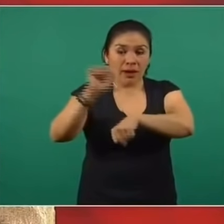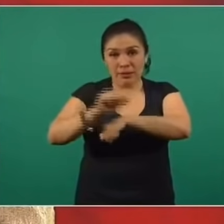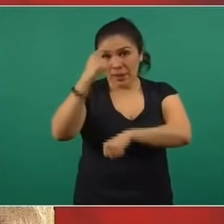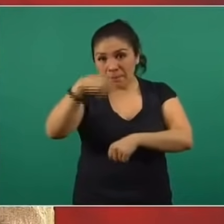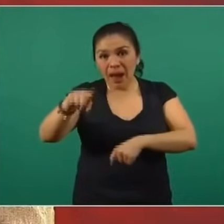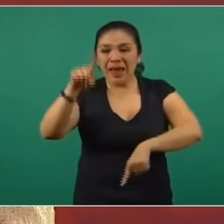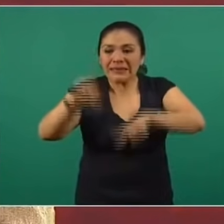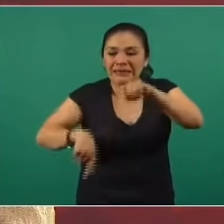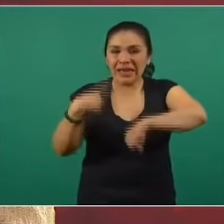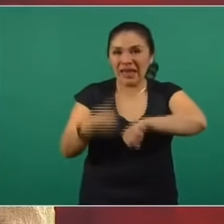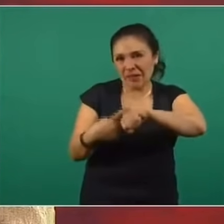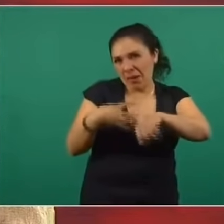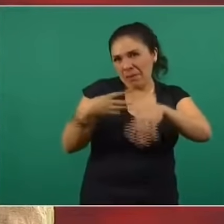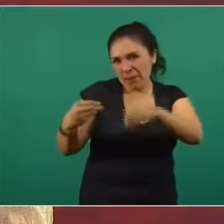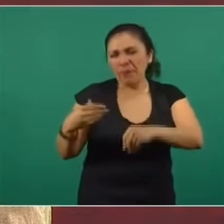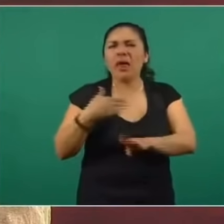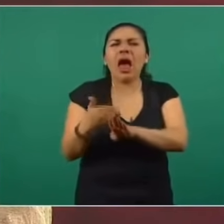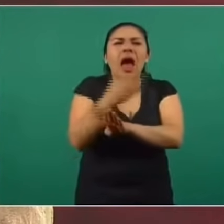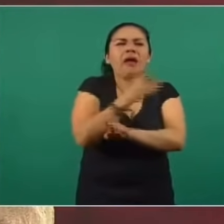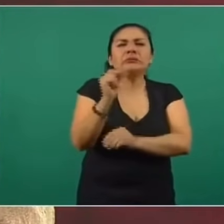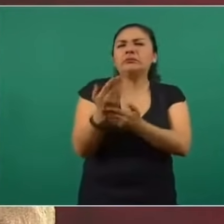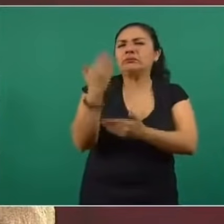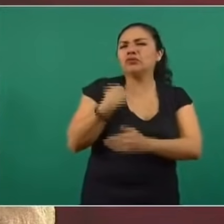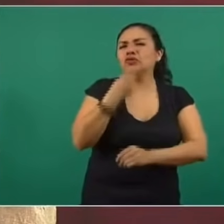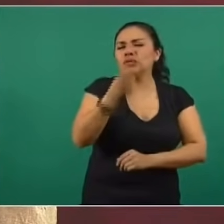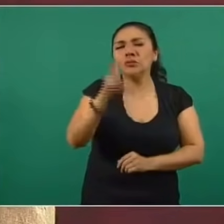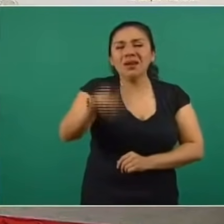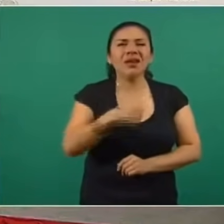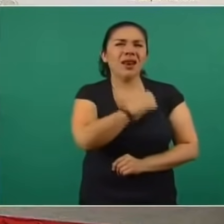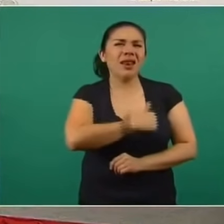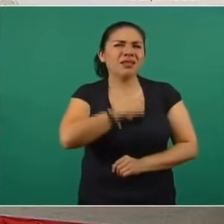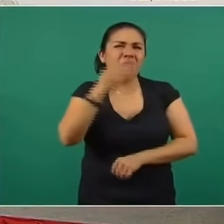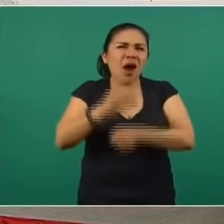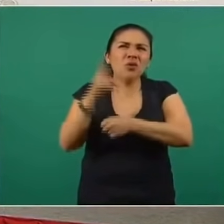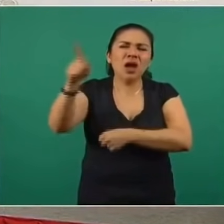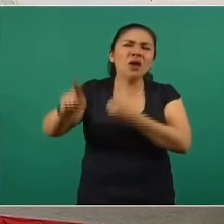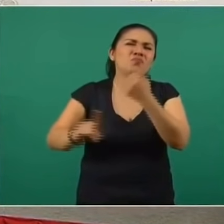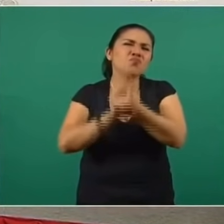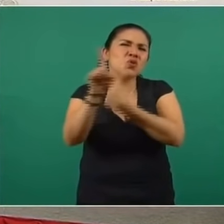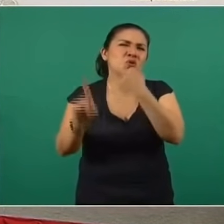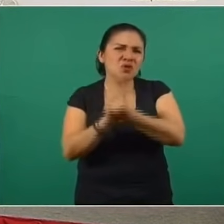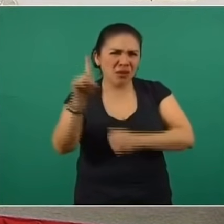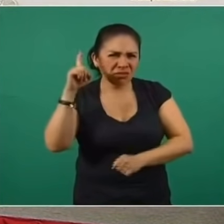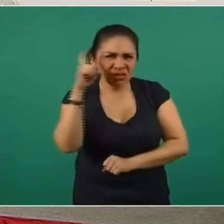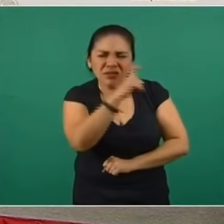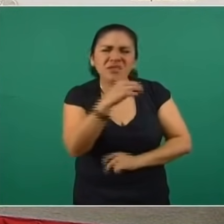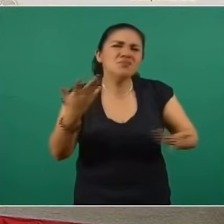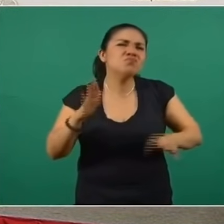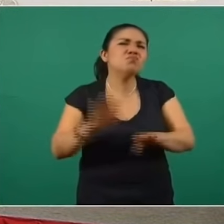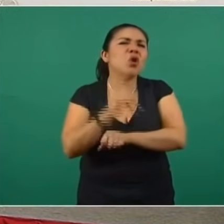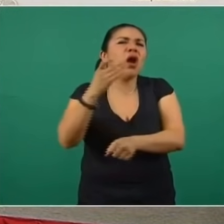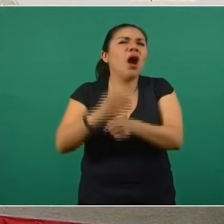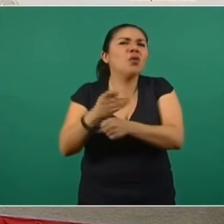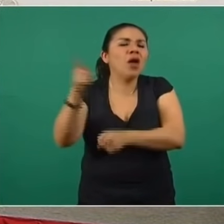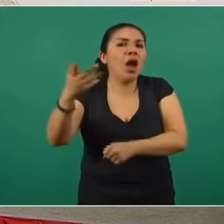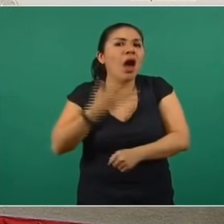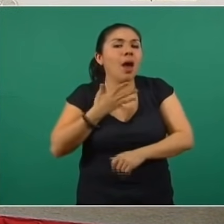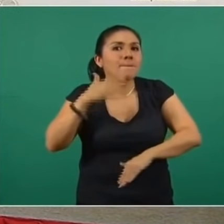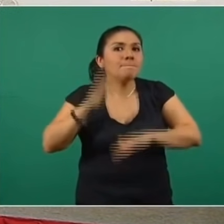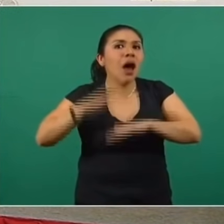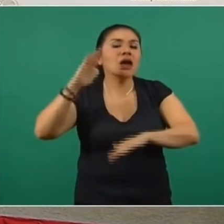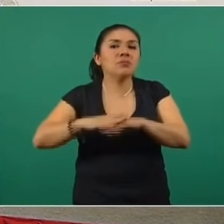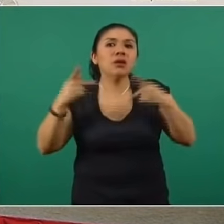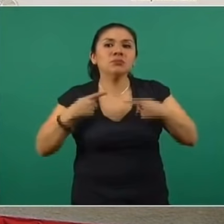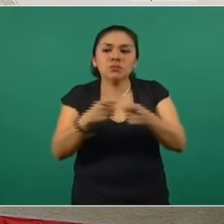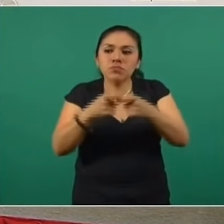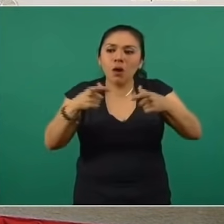epidemia. Comentábamos hace unos días, desafortunadamente están viviendo una situación difícil porque en este momento se están incrementando los